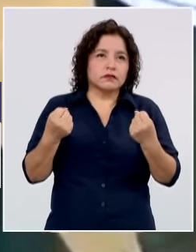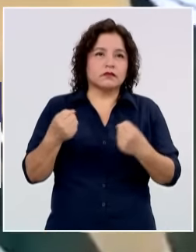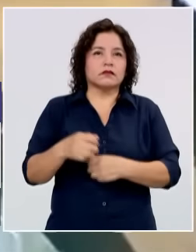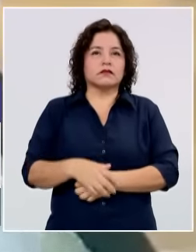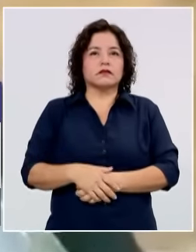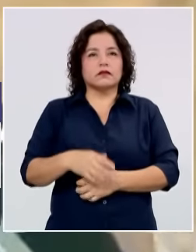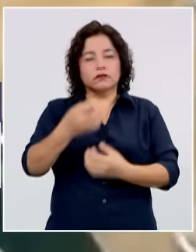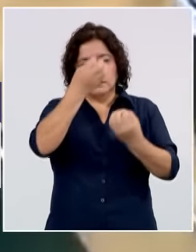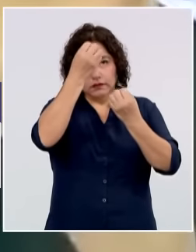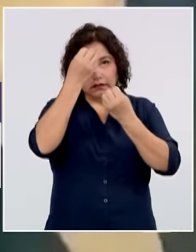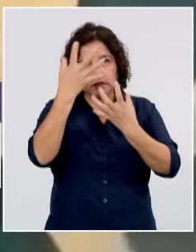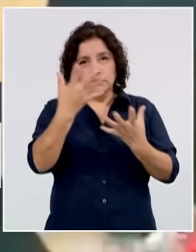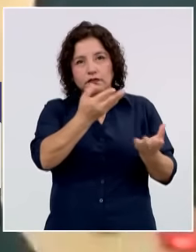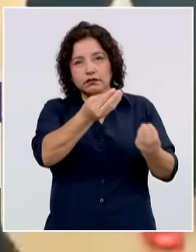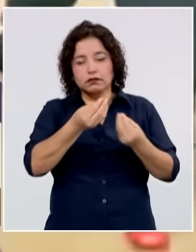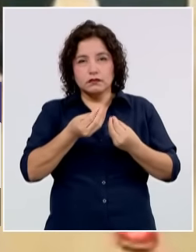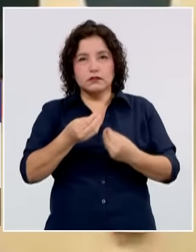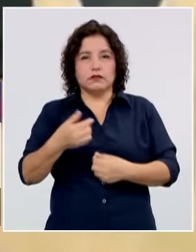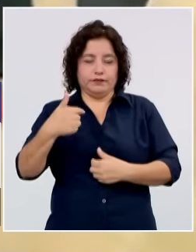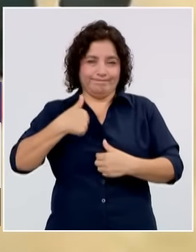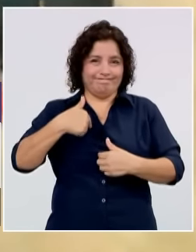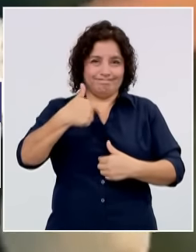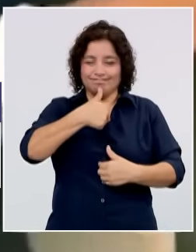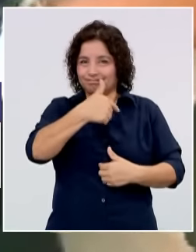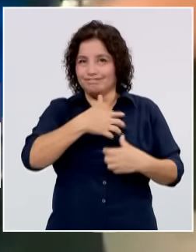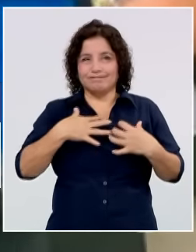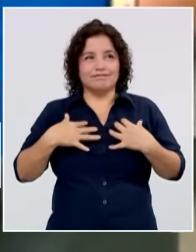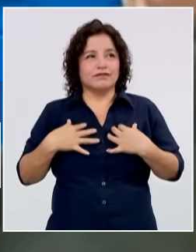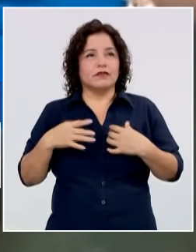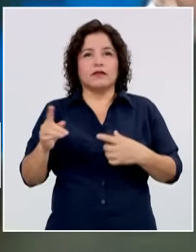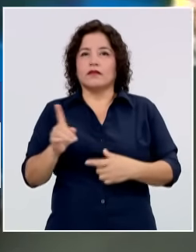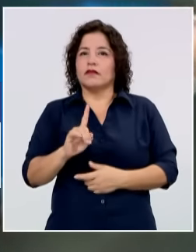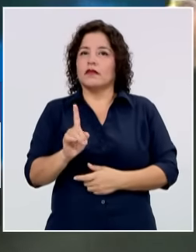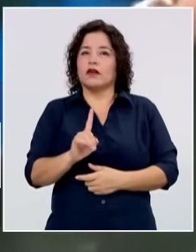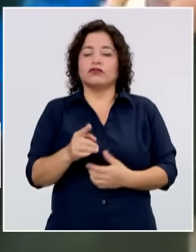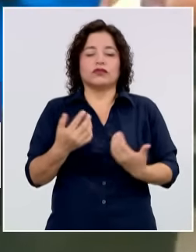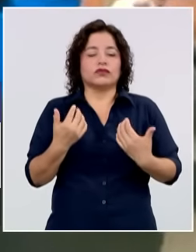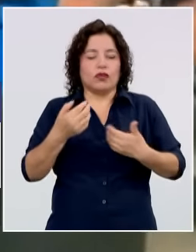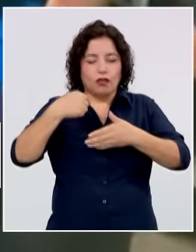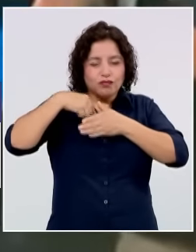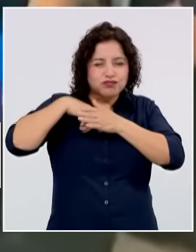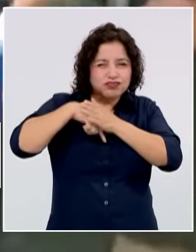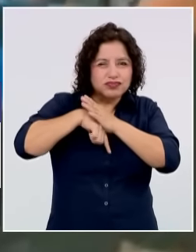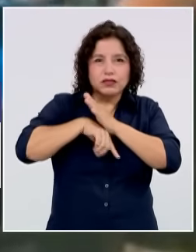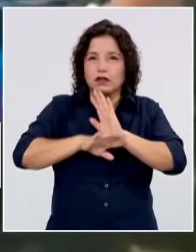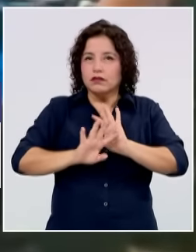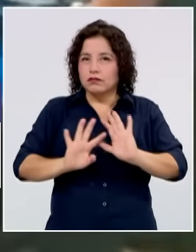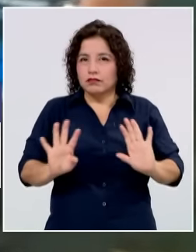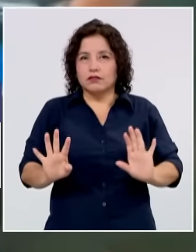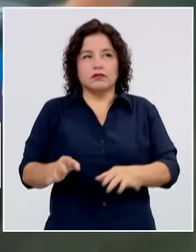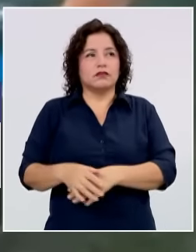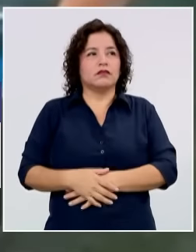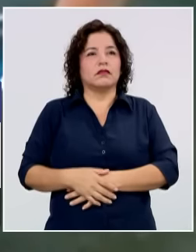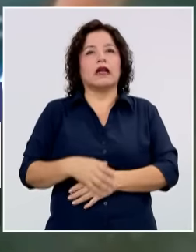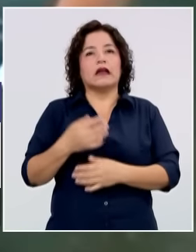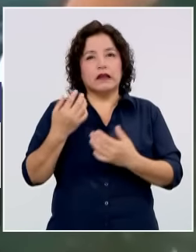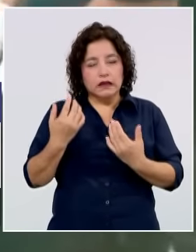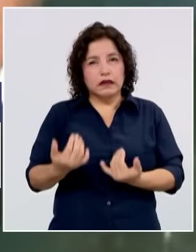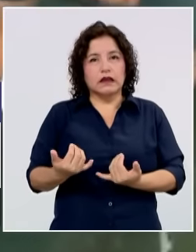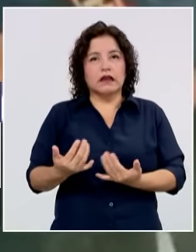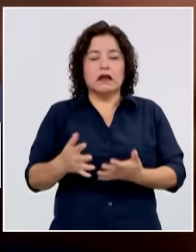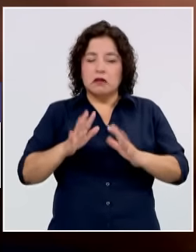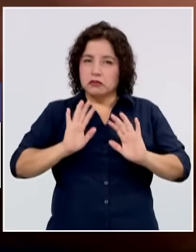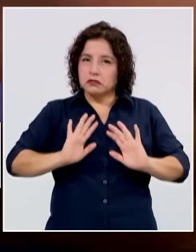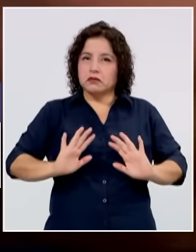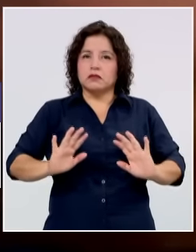que las lesiones que le ha ocasionado los disparos no han comprometido ningún órgano en particular y él se encuentra dentro Todo